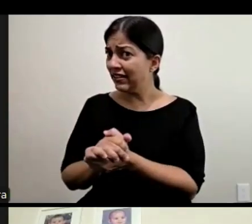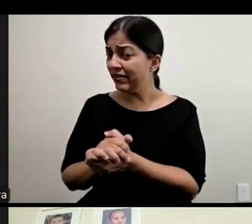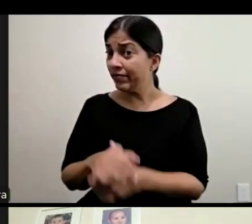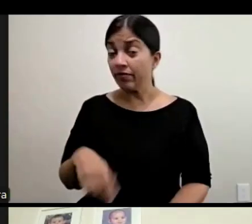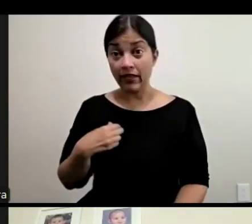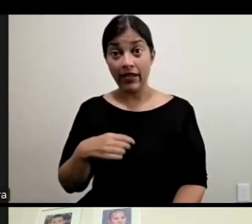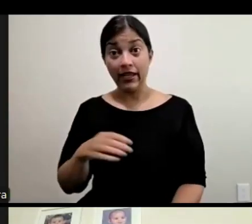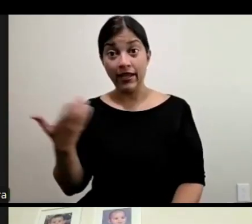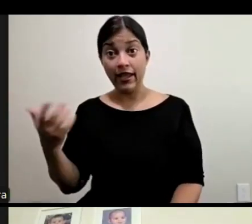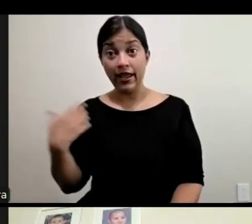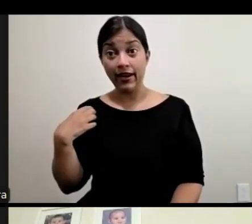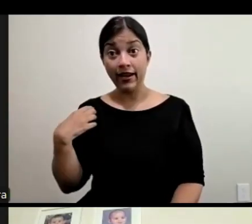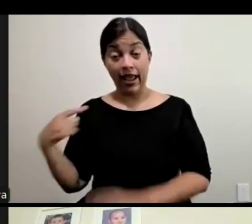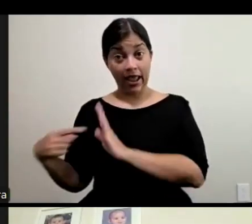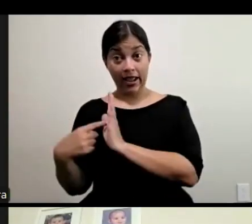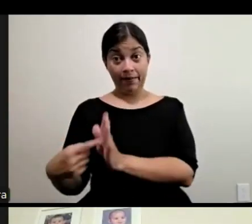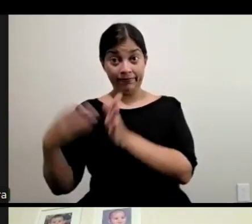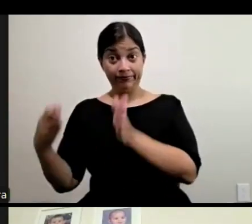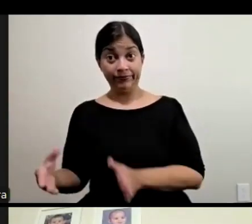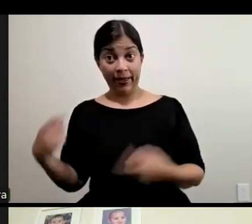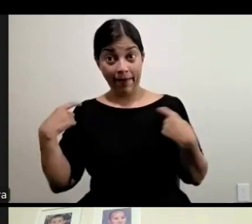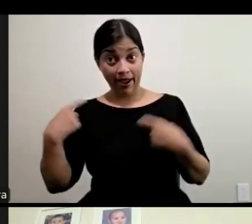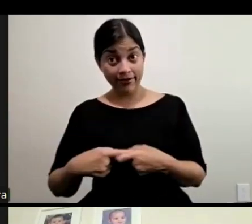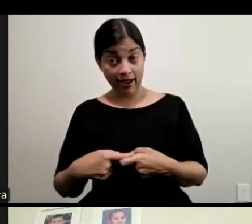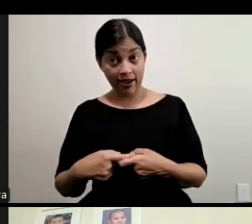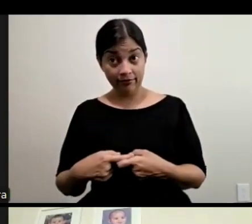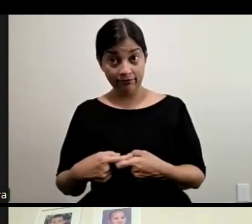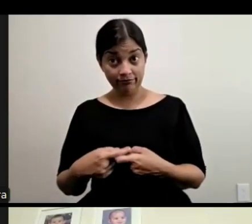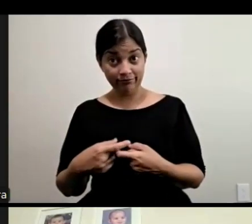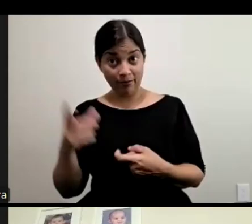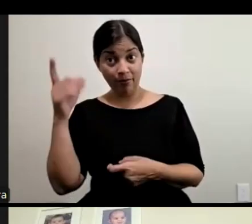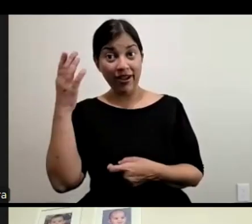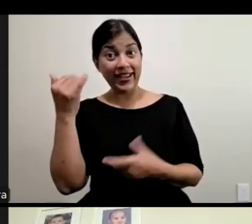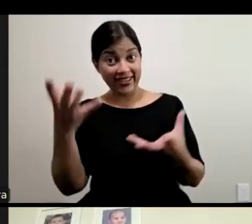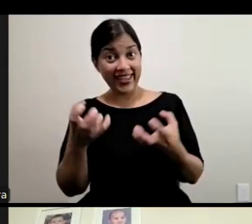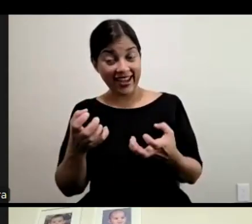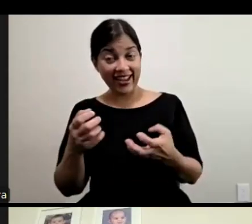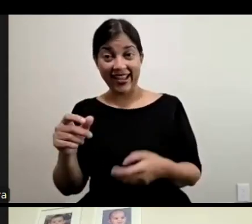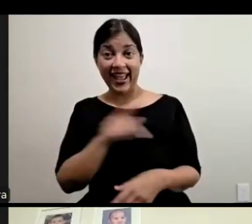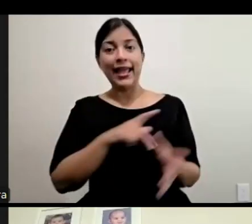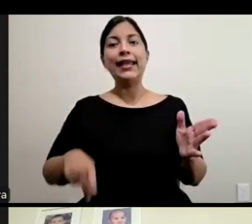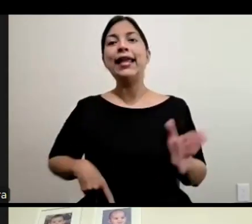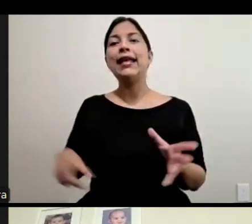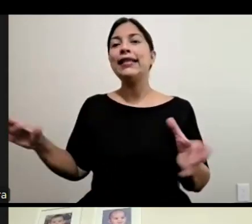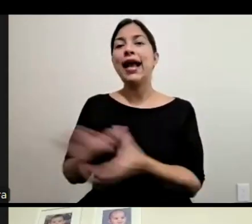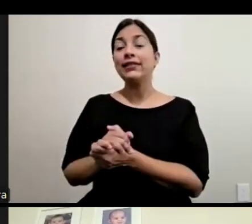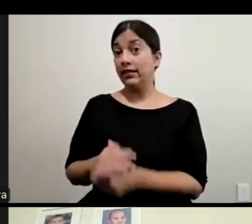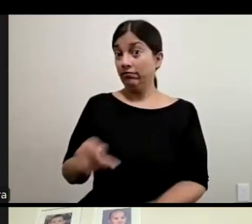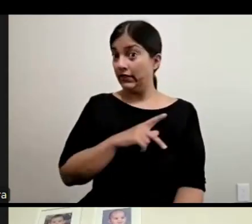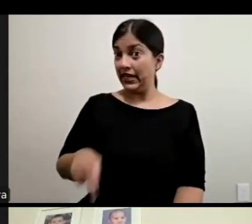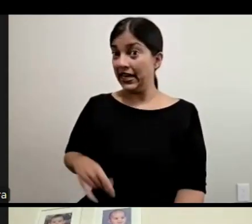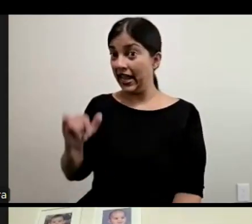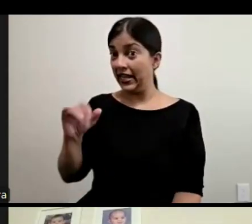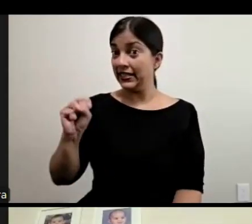embajador de España. El embajador Ajá. de España está en el baile porque él quiere que la reina se case. ¿Qué es La cuál reina? La reina Isabel. La reina